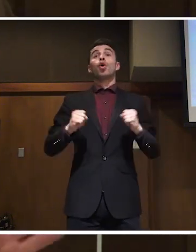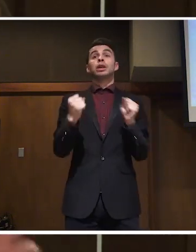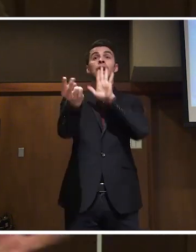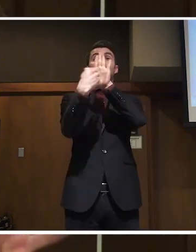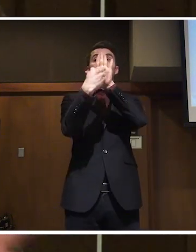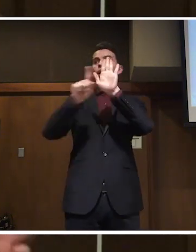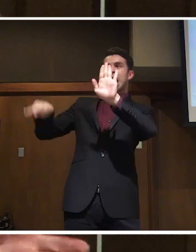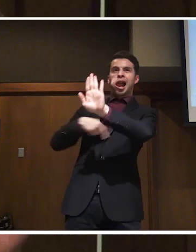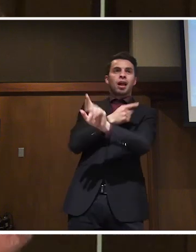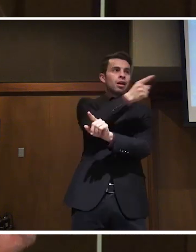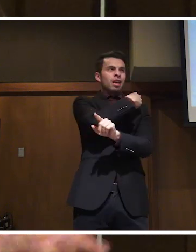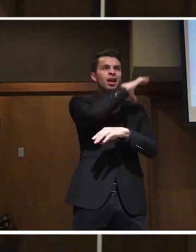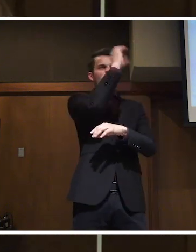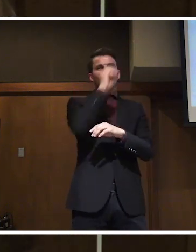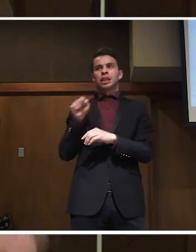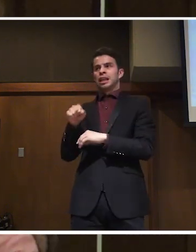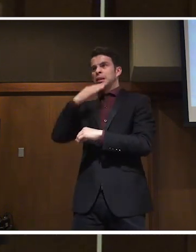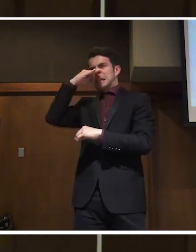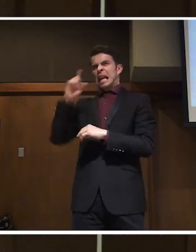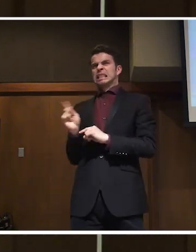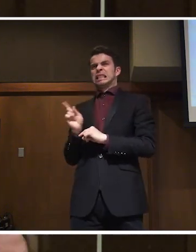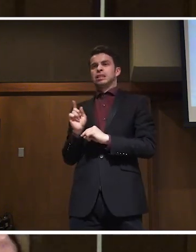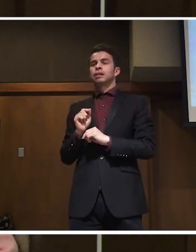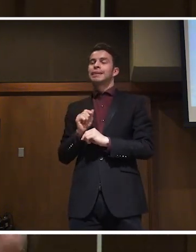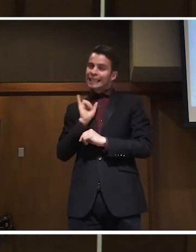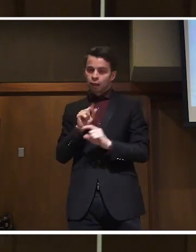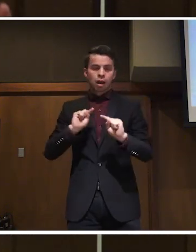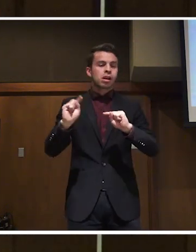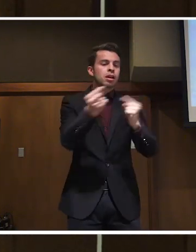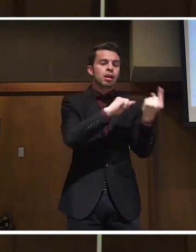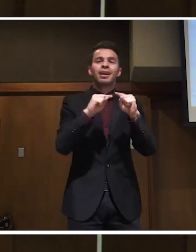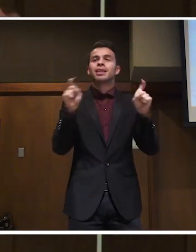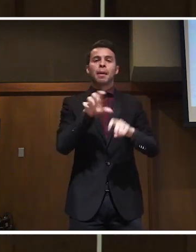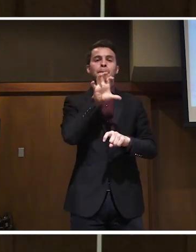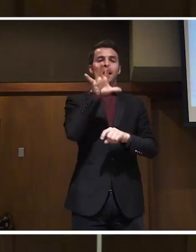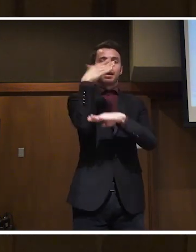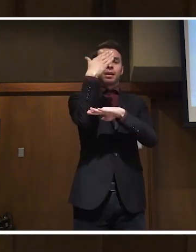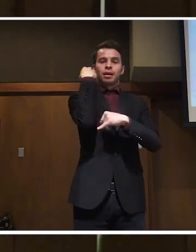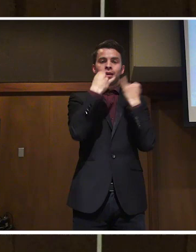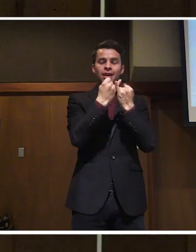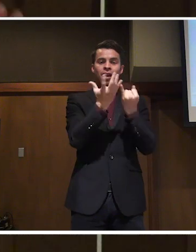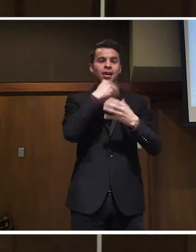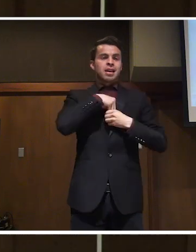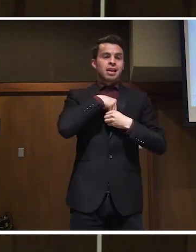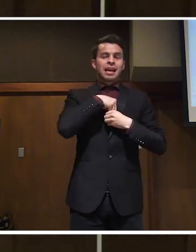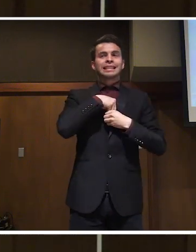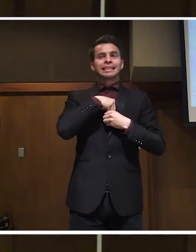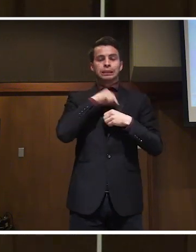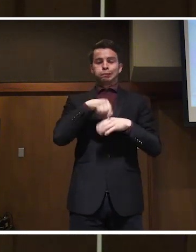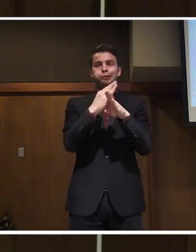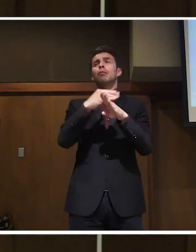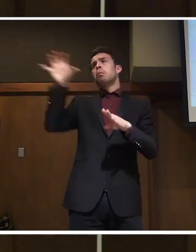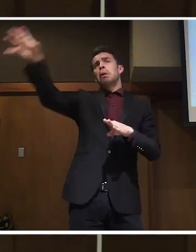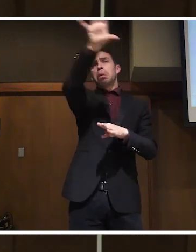Entonces, eso hace que en Colombia estas discusiones sobre nación tengan un problema, sean un poco más complejas que en otros países. Una